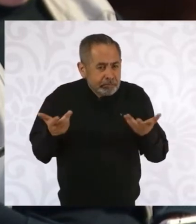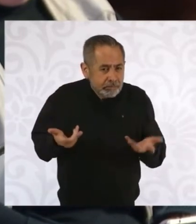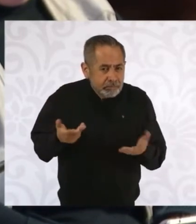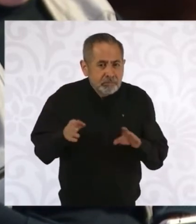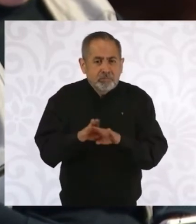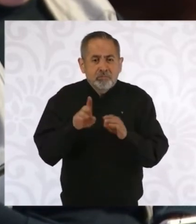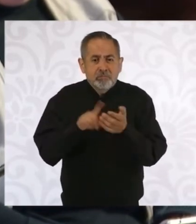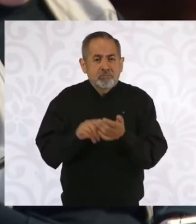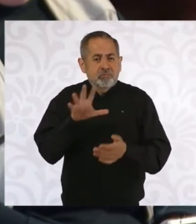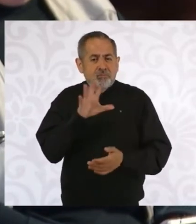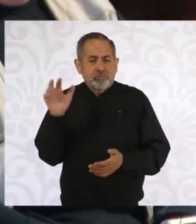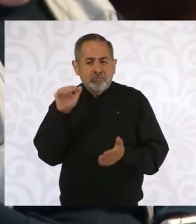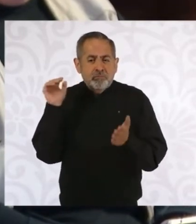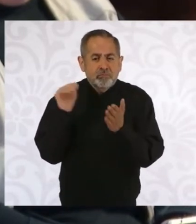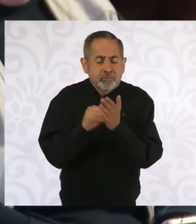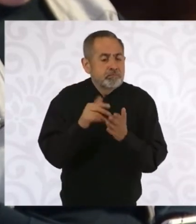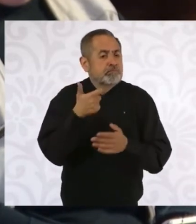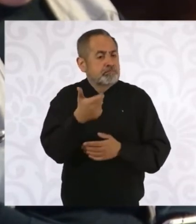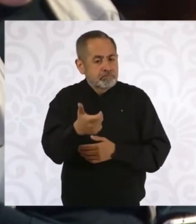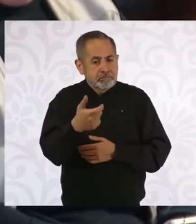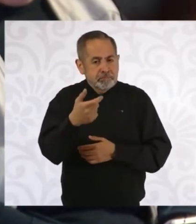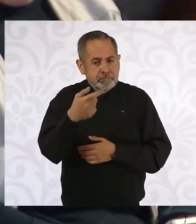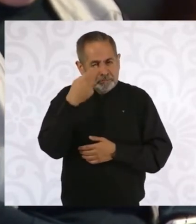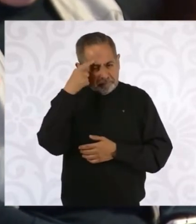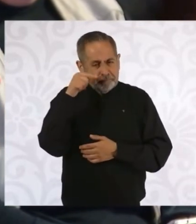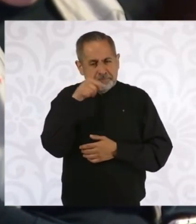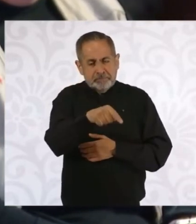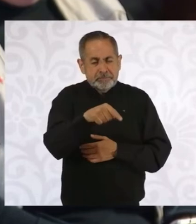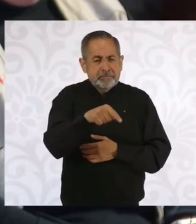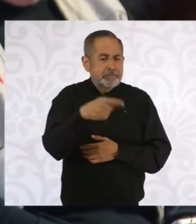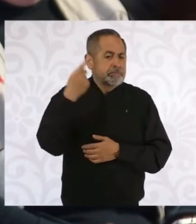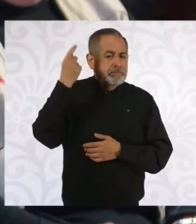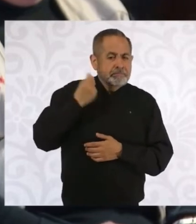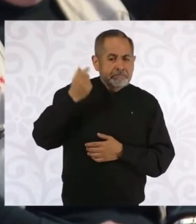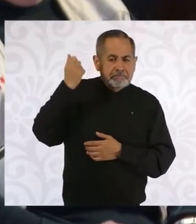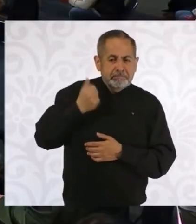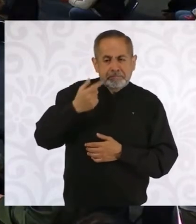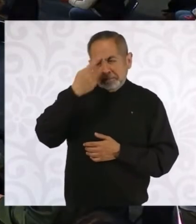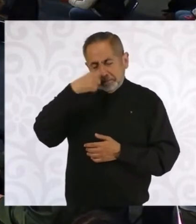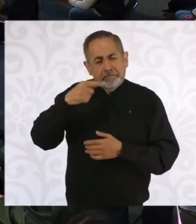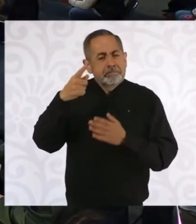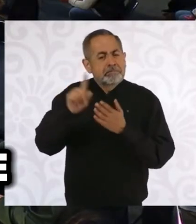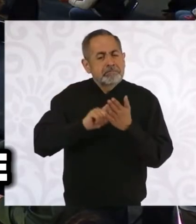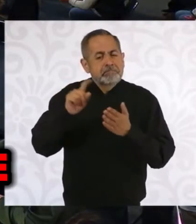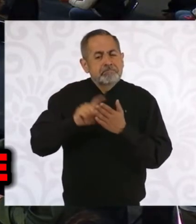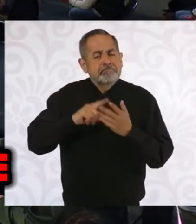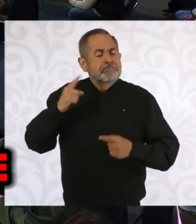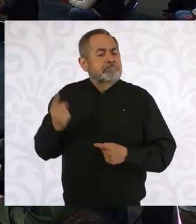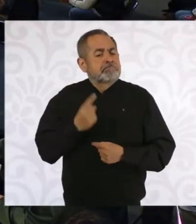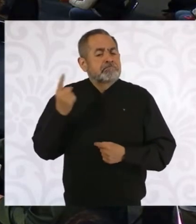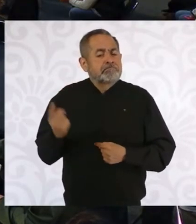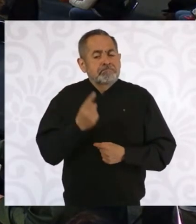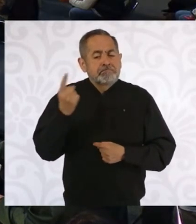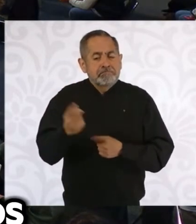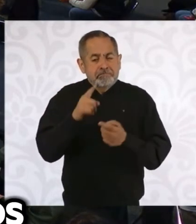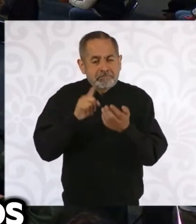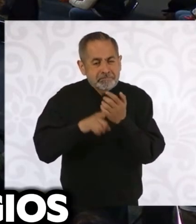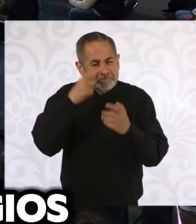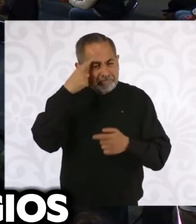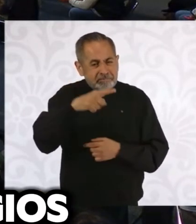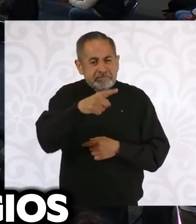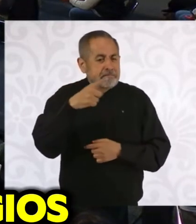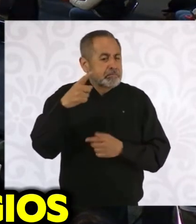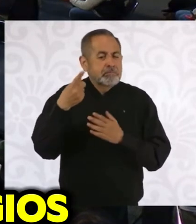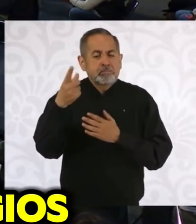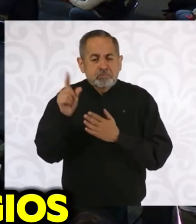los 500,000 pesos que recibirían de pensión vitalicia mensual, precisamente para no